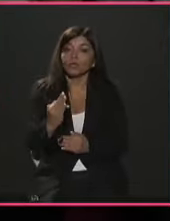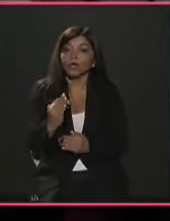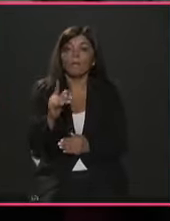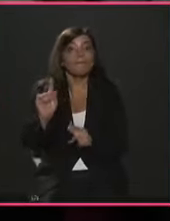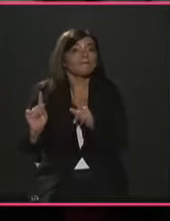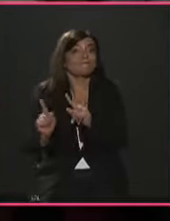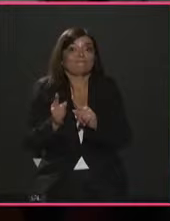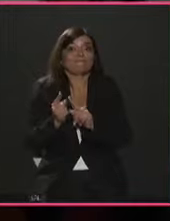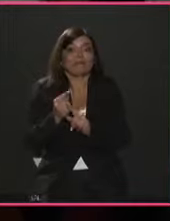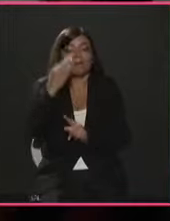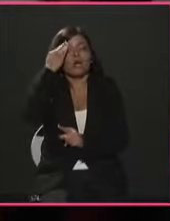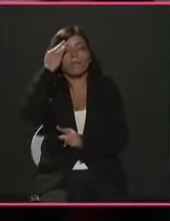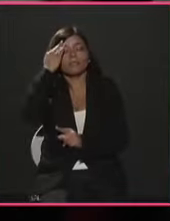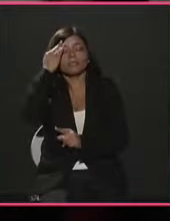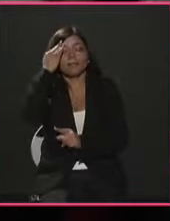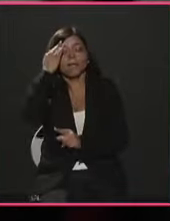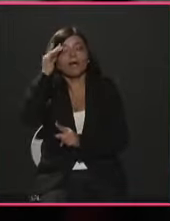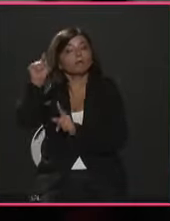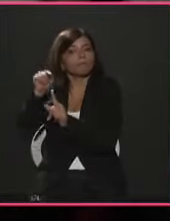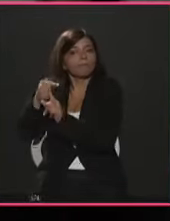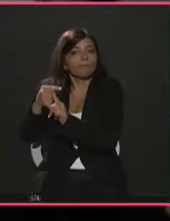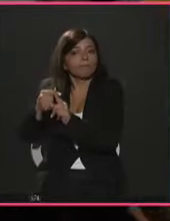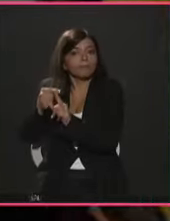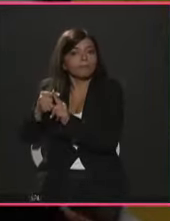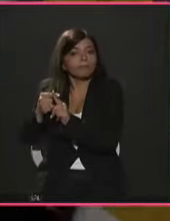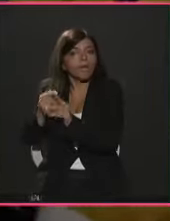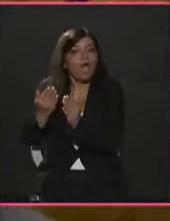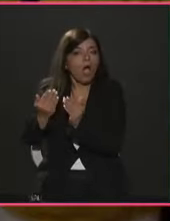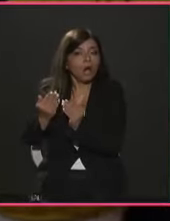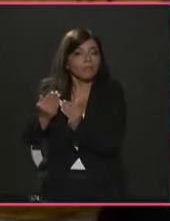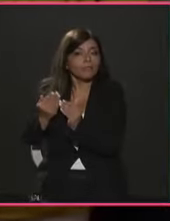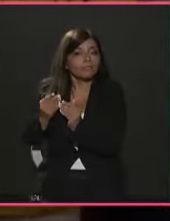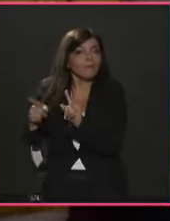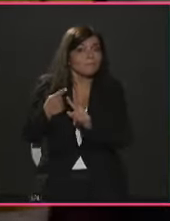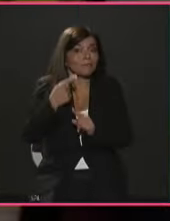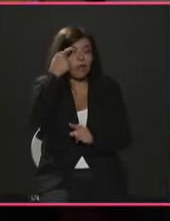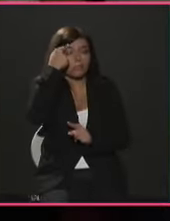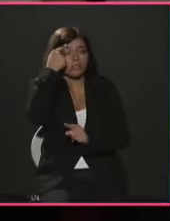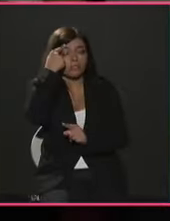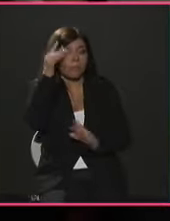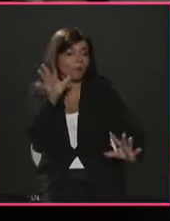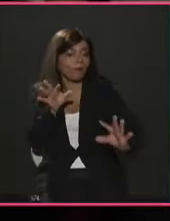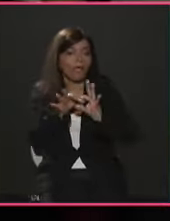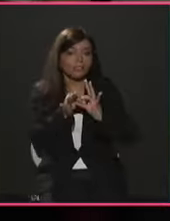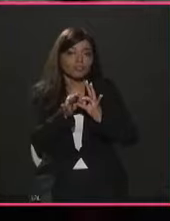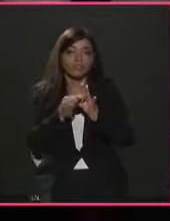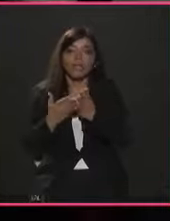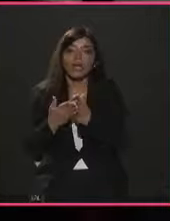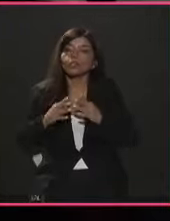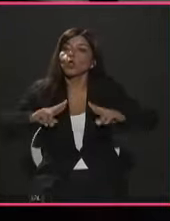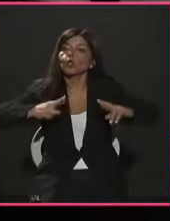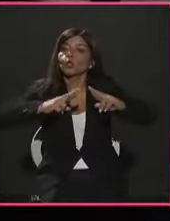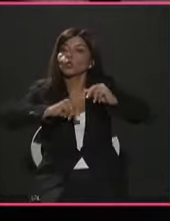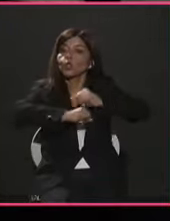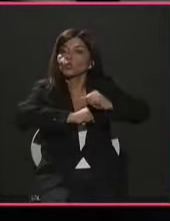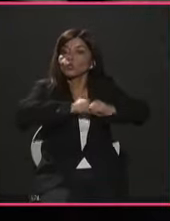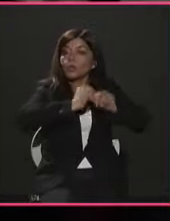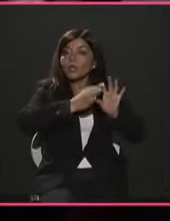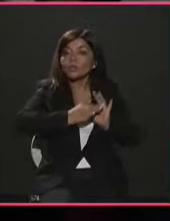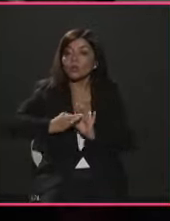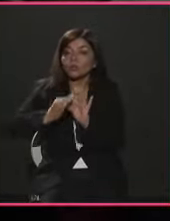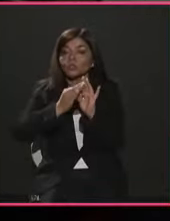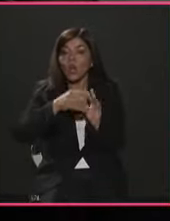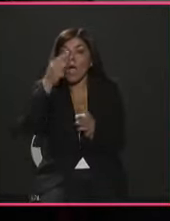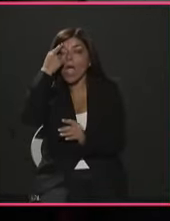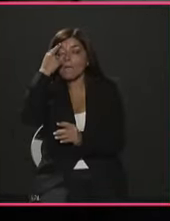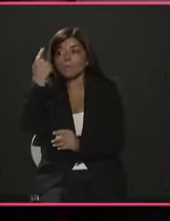pensamiento no hay optimismo y no hay esperanza y por eso es tan importante asociarse construir junto porque el pensamiento no